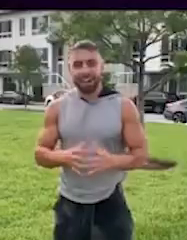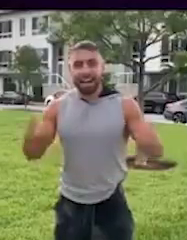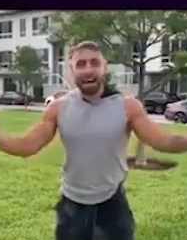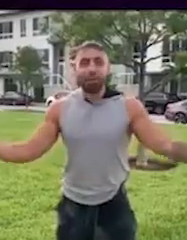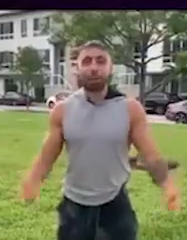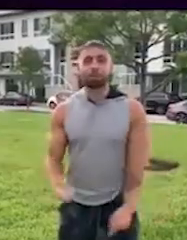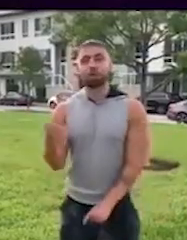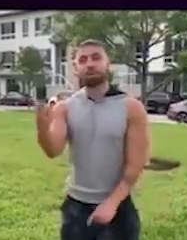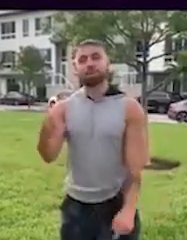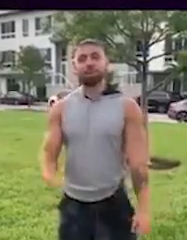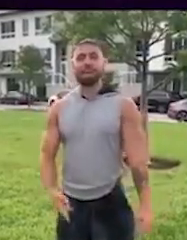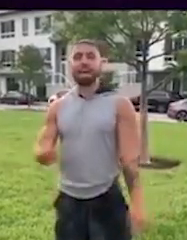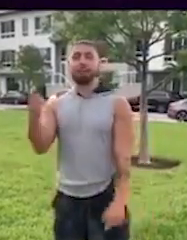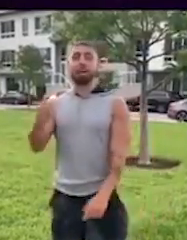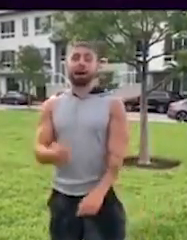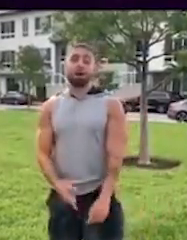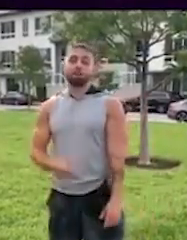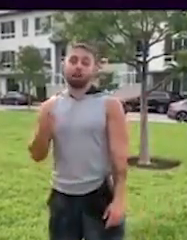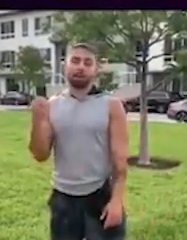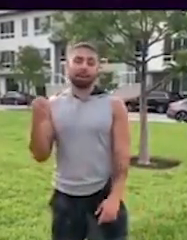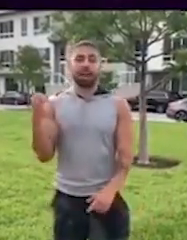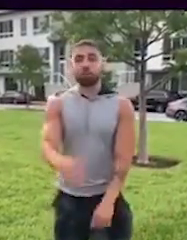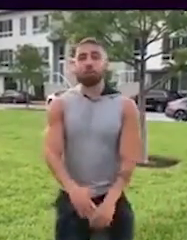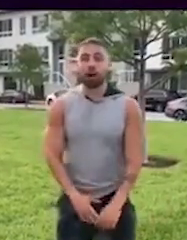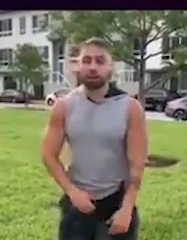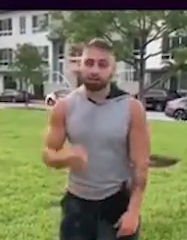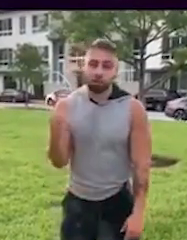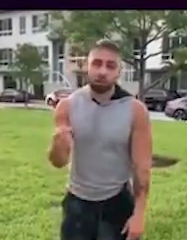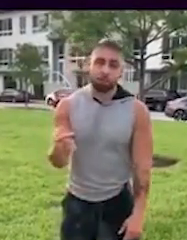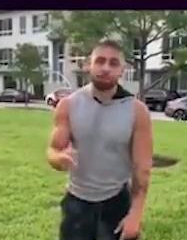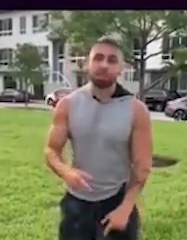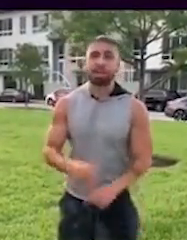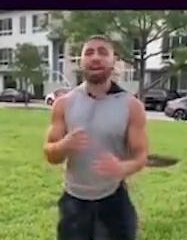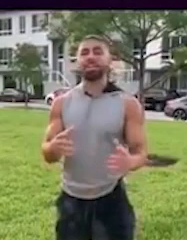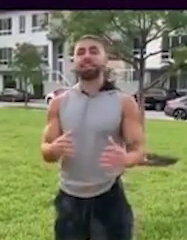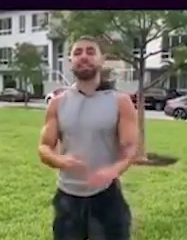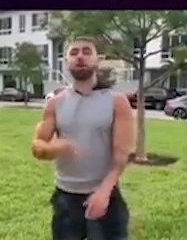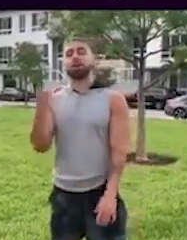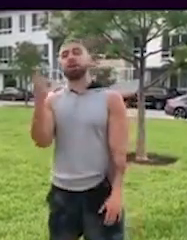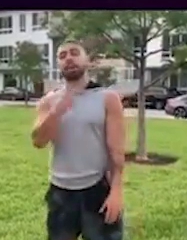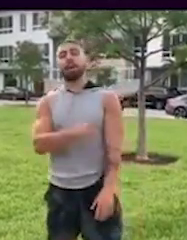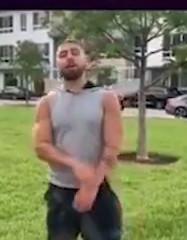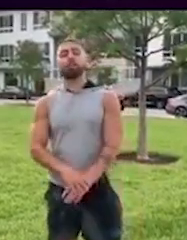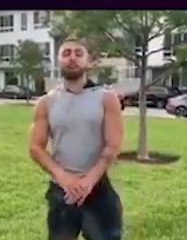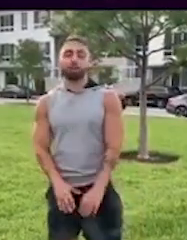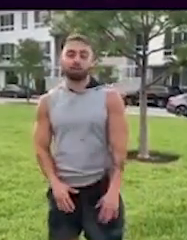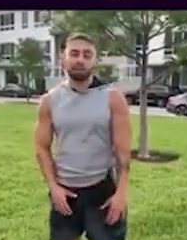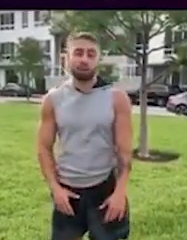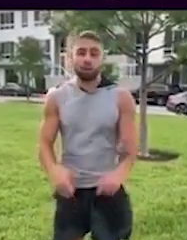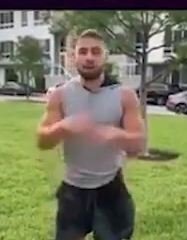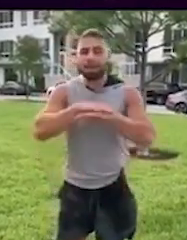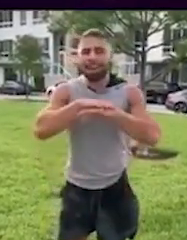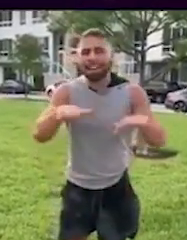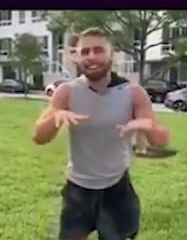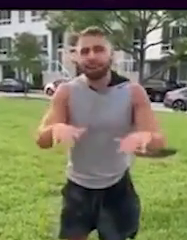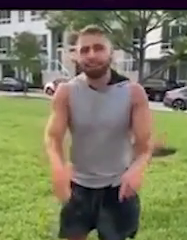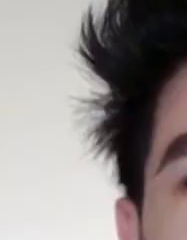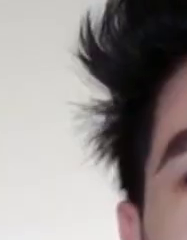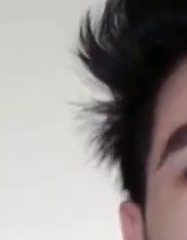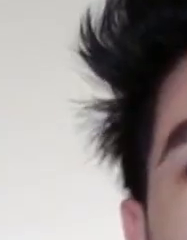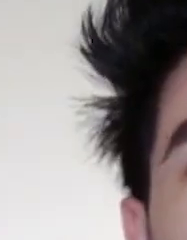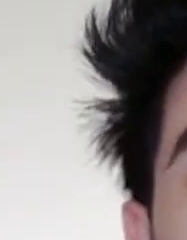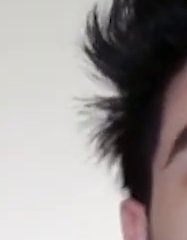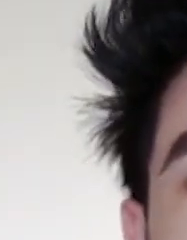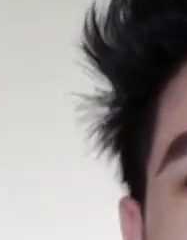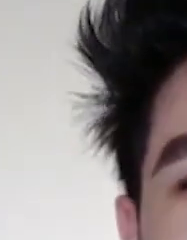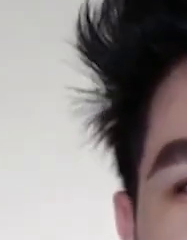increíbles y muchísimo más. Así que, ¿qué esperas para vivir este gran sueño? Inscríbete ya en urfestival.com.